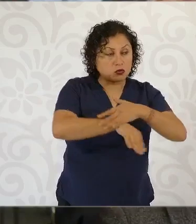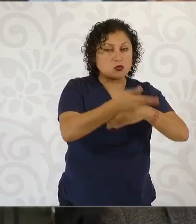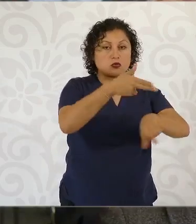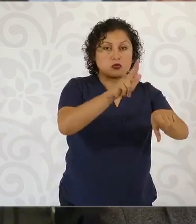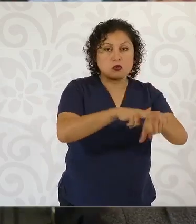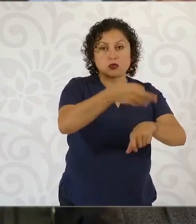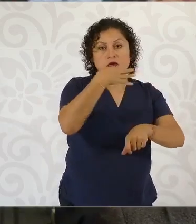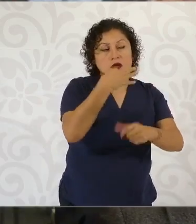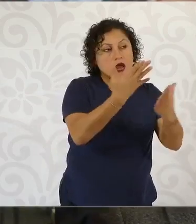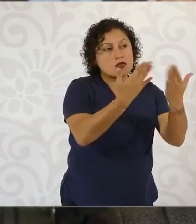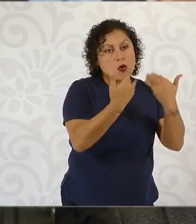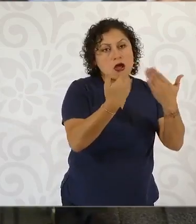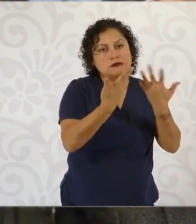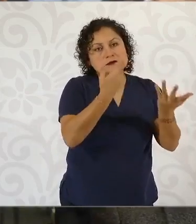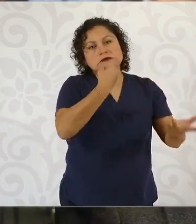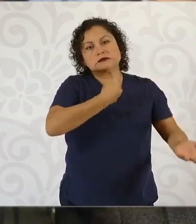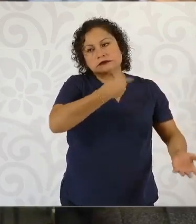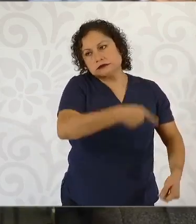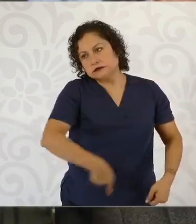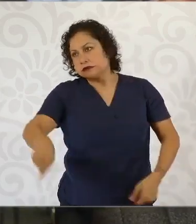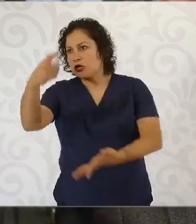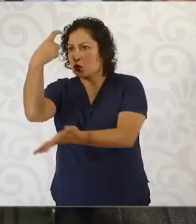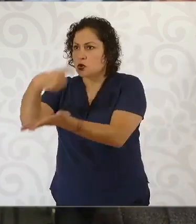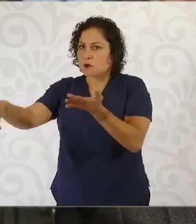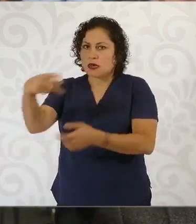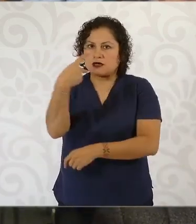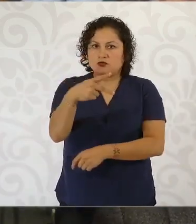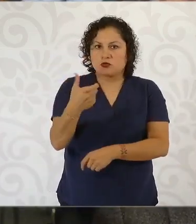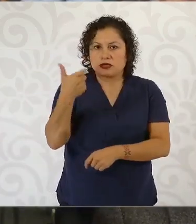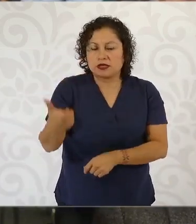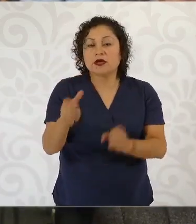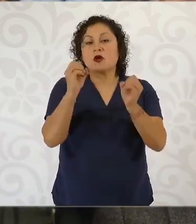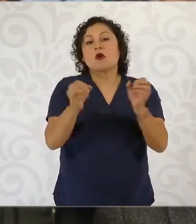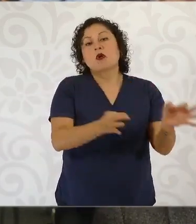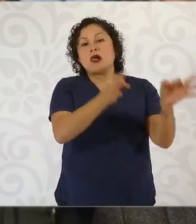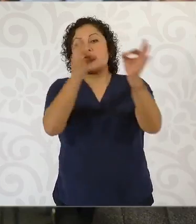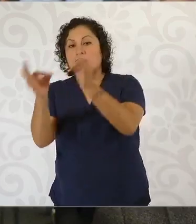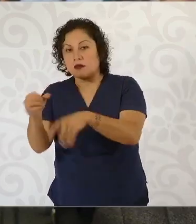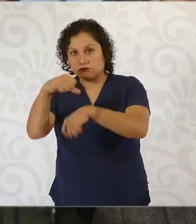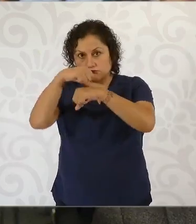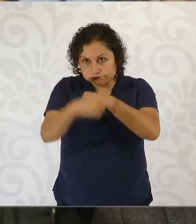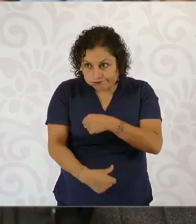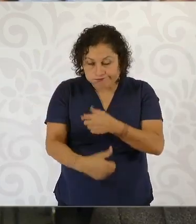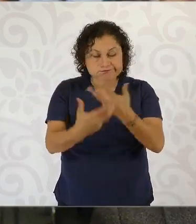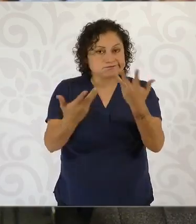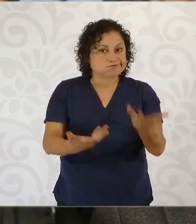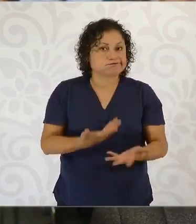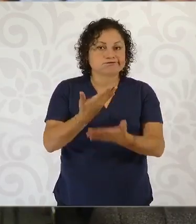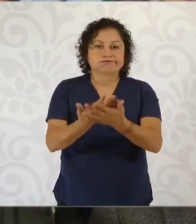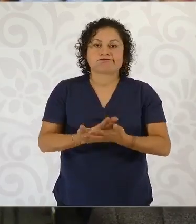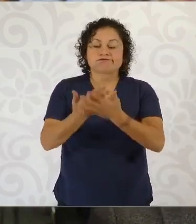que han tenido que comprarlas por sus propios recursos, que les aplazaron cirugías y que al mismo tiempo pues